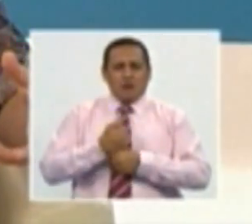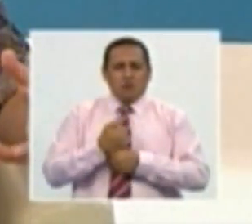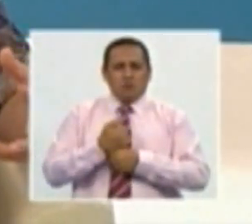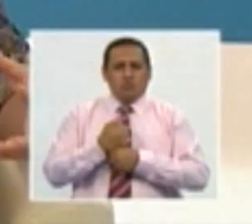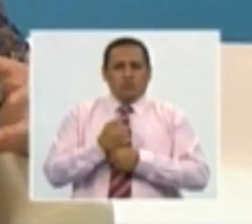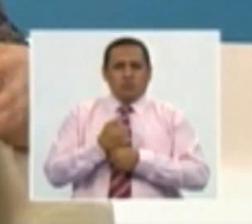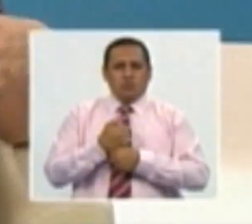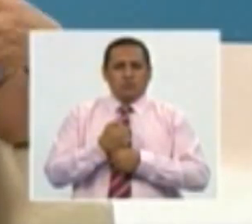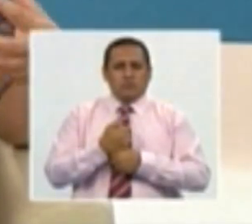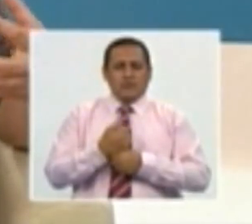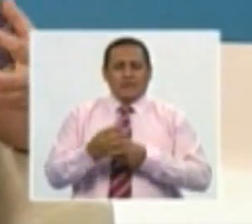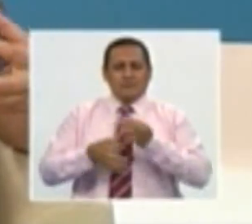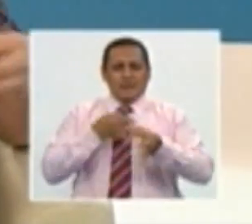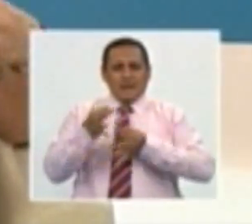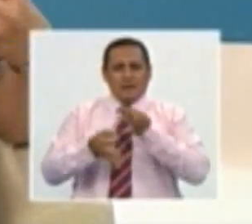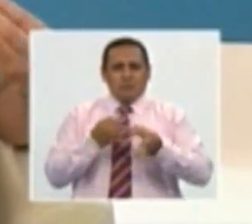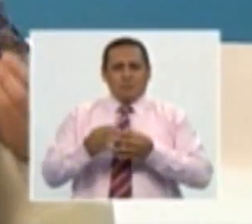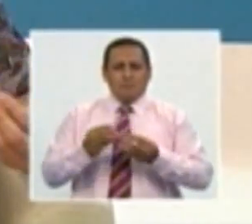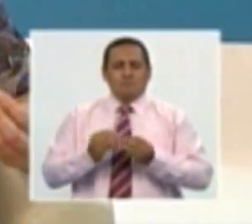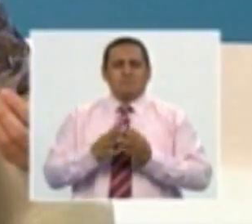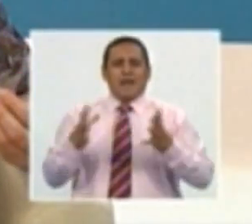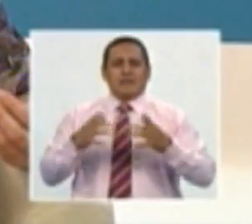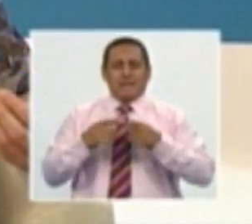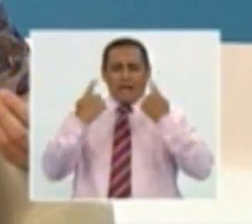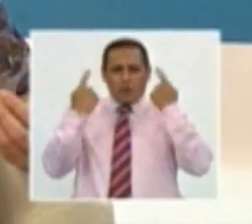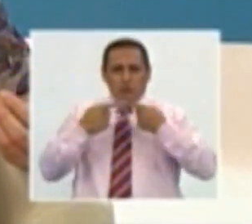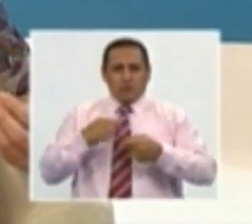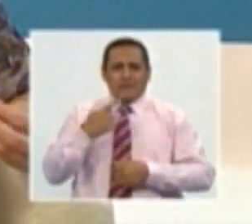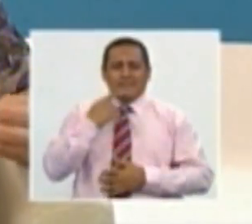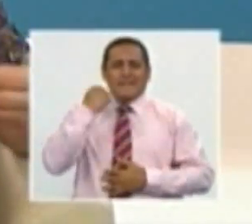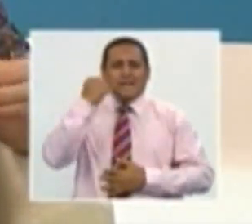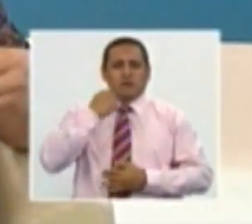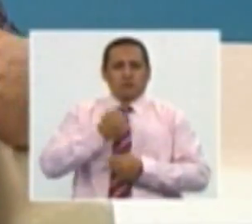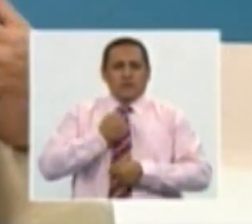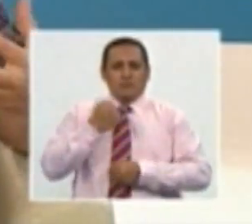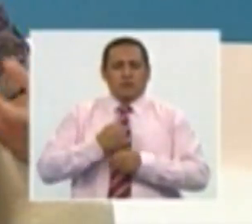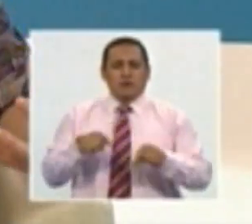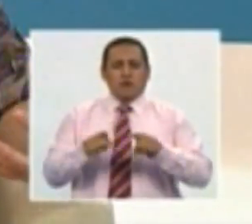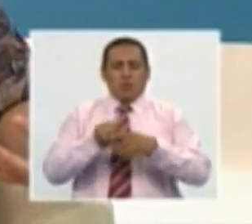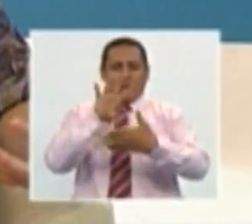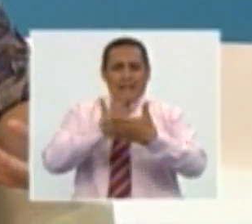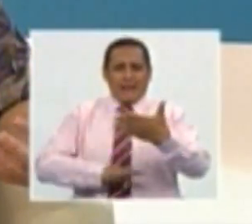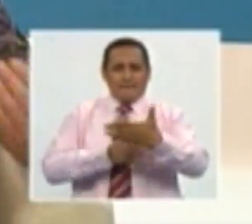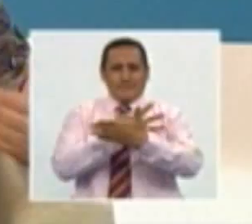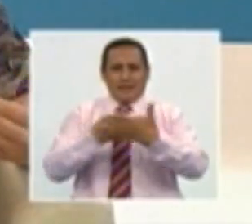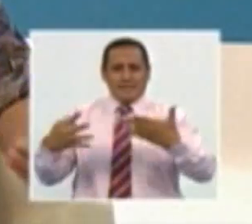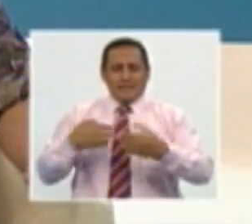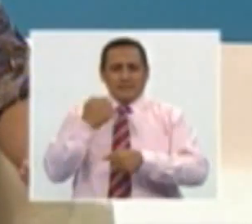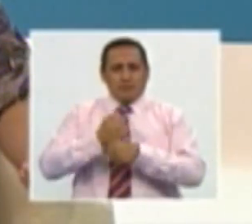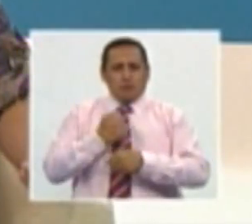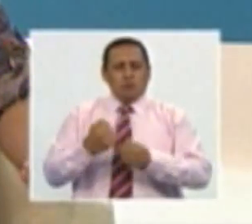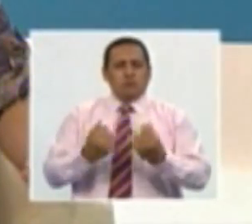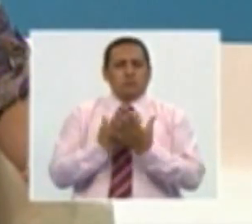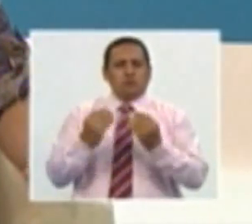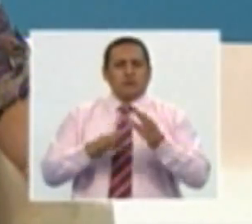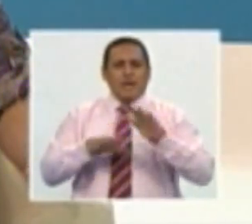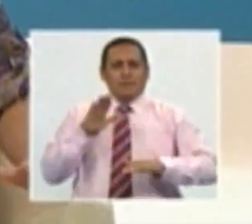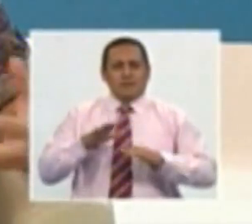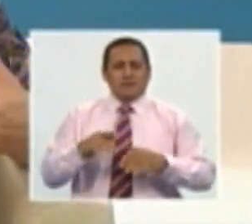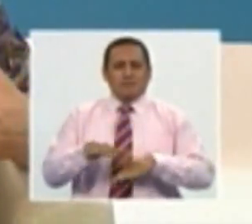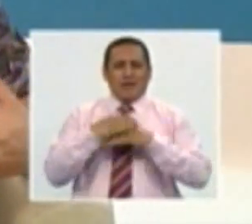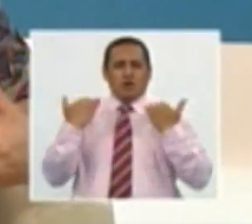laboral, digamos, más acorde a los derechos laborales, que es el de la planilla, aún así muchas veces se